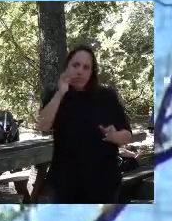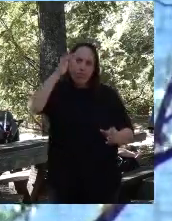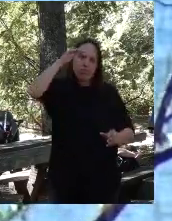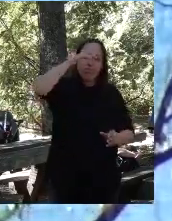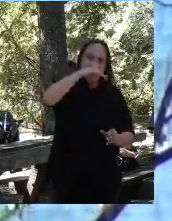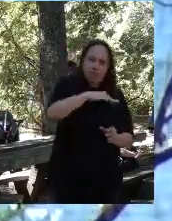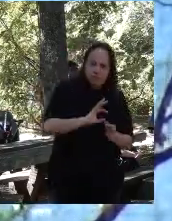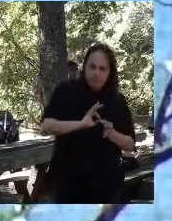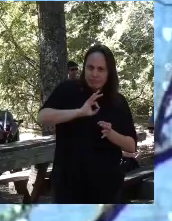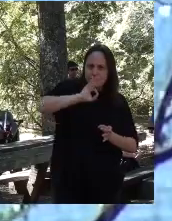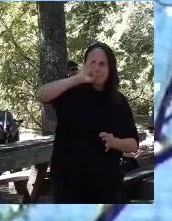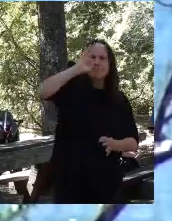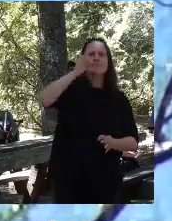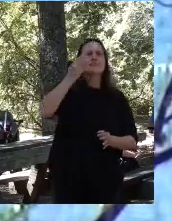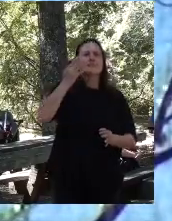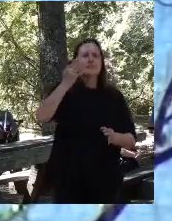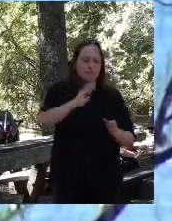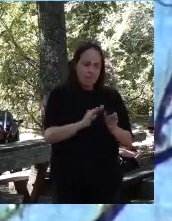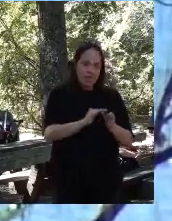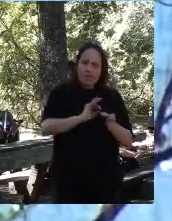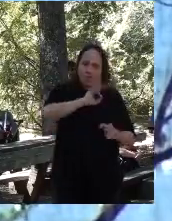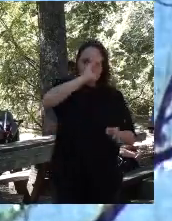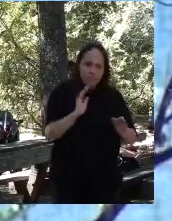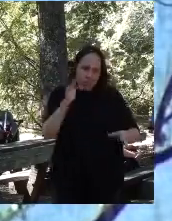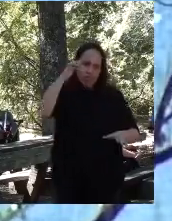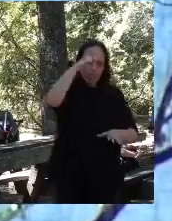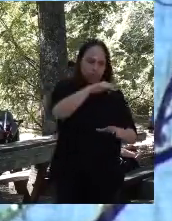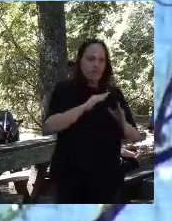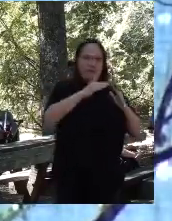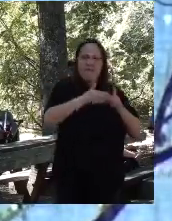tan altas que a veces llegan hasta el quinto piso del barco.